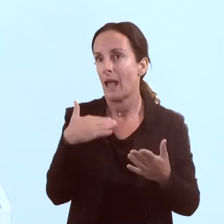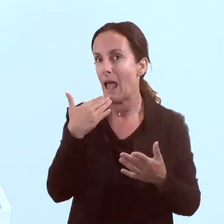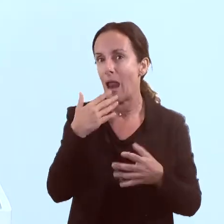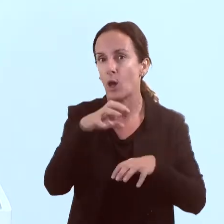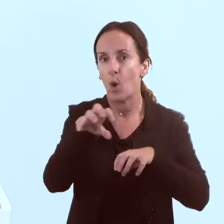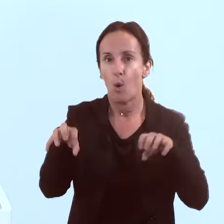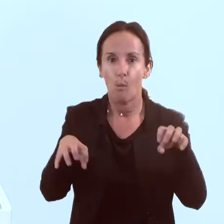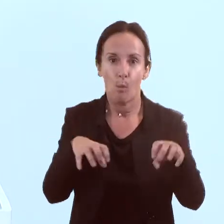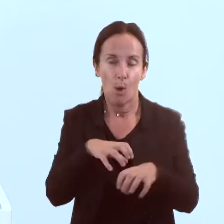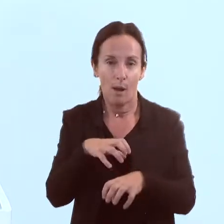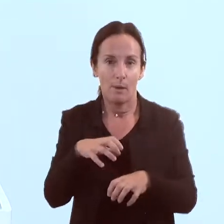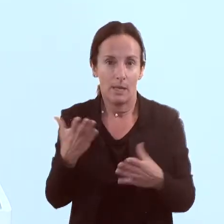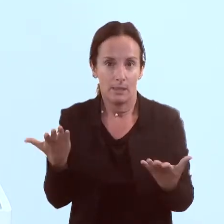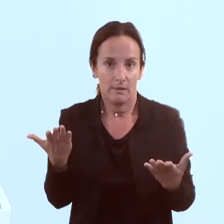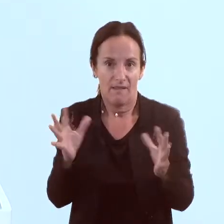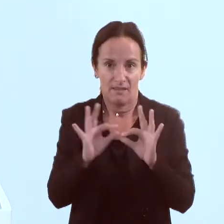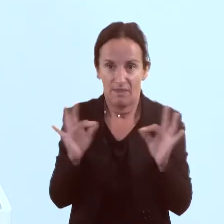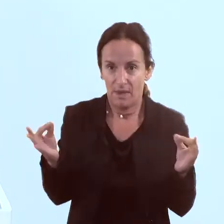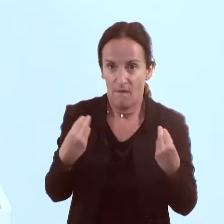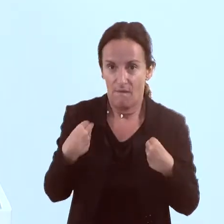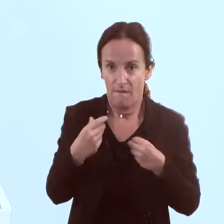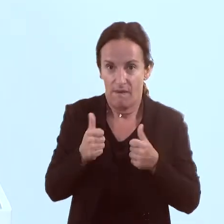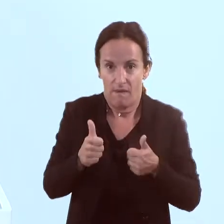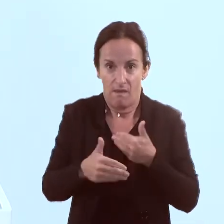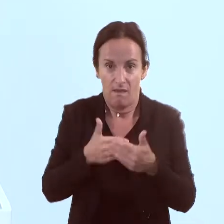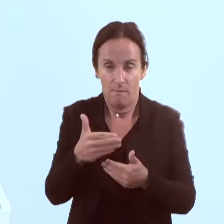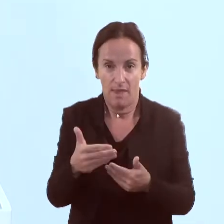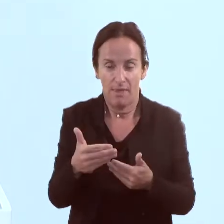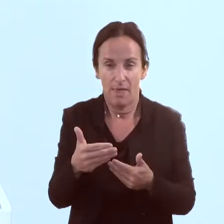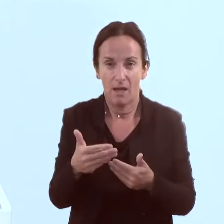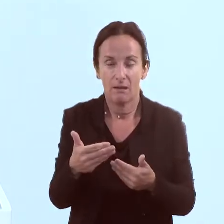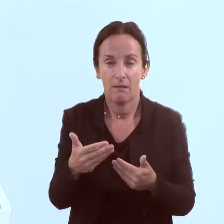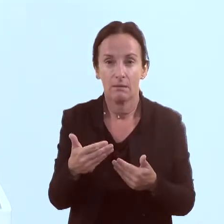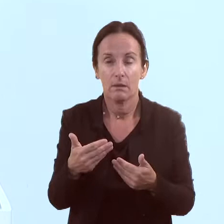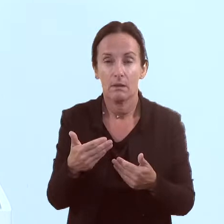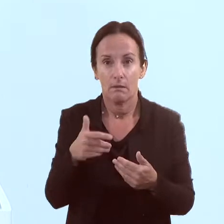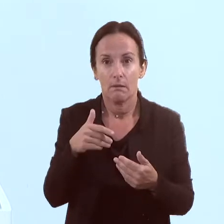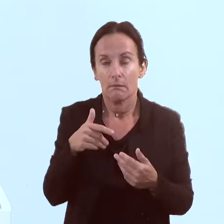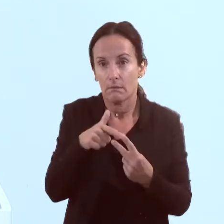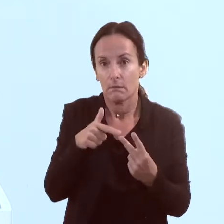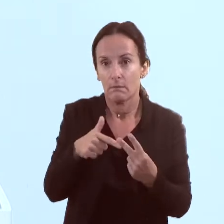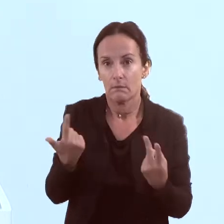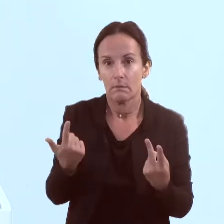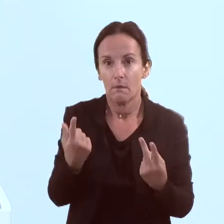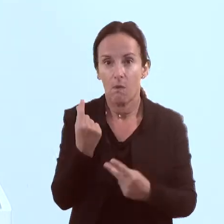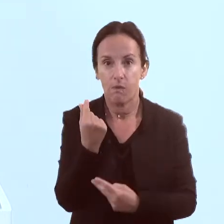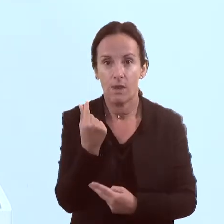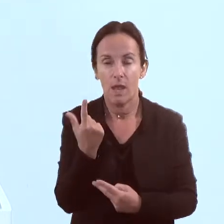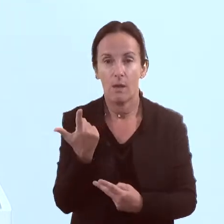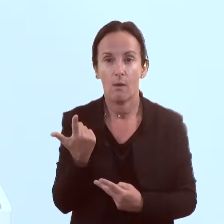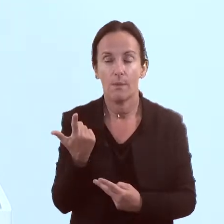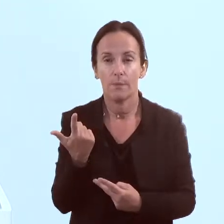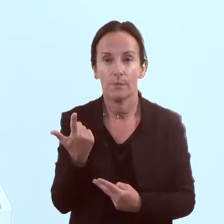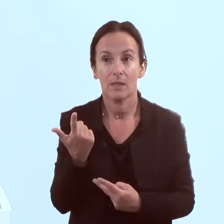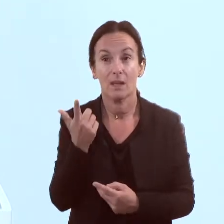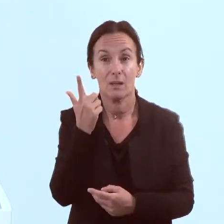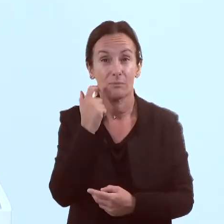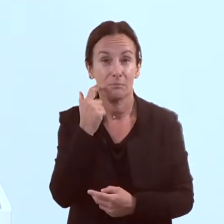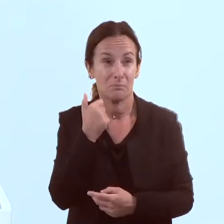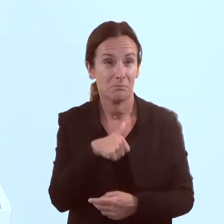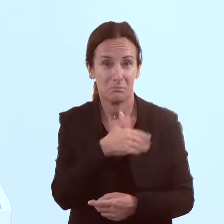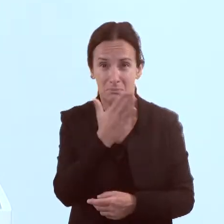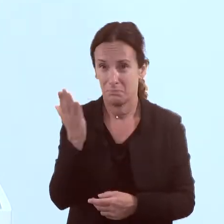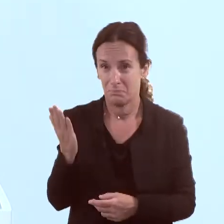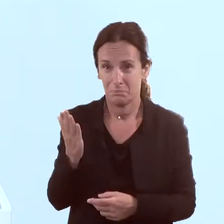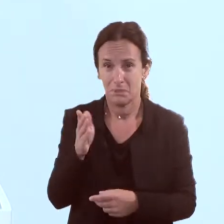muebles para, en fin, poder vivir. Este tipo de cuestiones. Para eso es necesario dinero. Y habitualmente estas